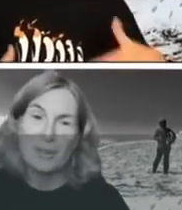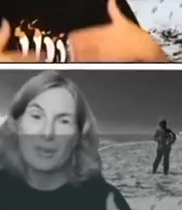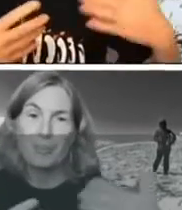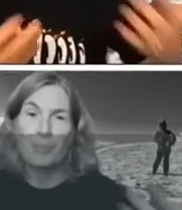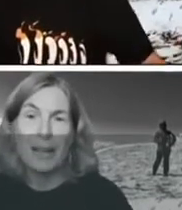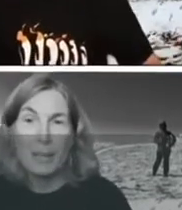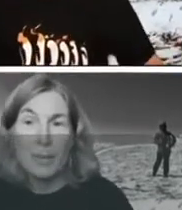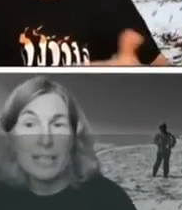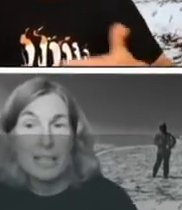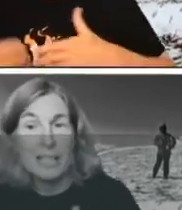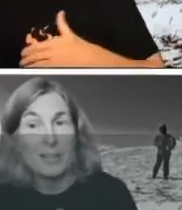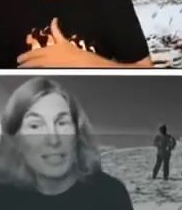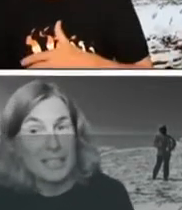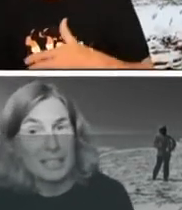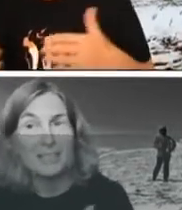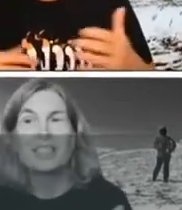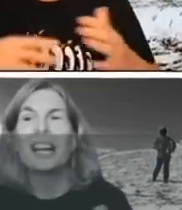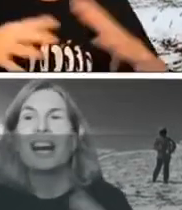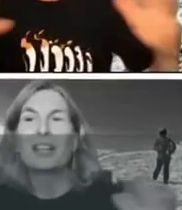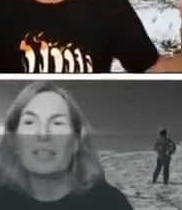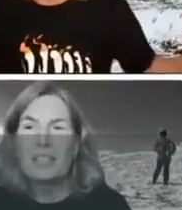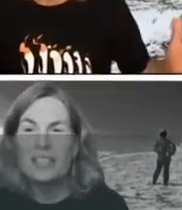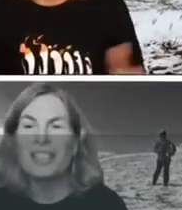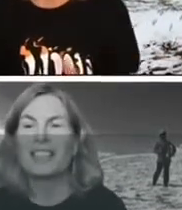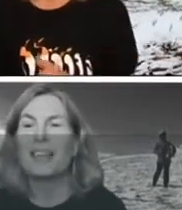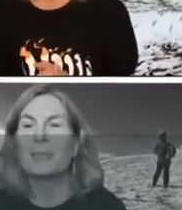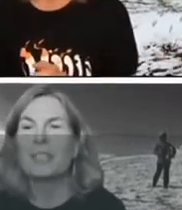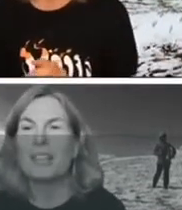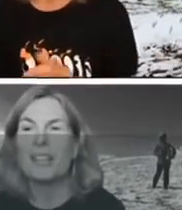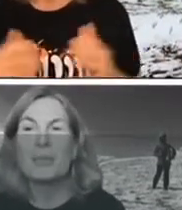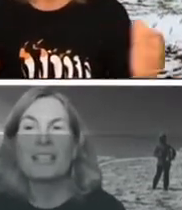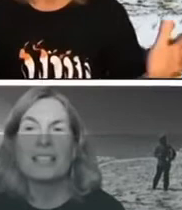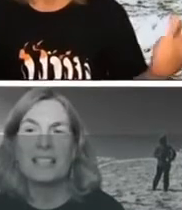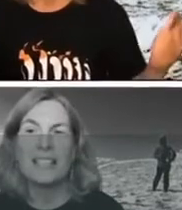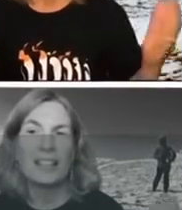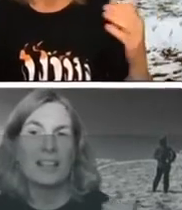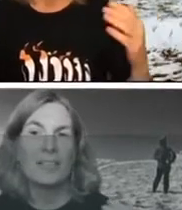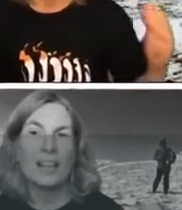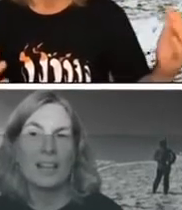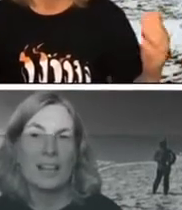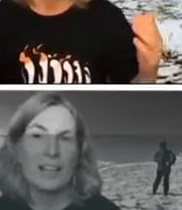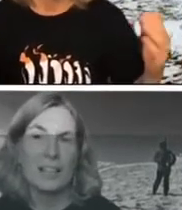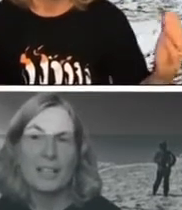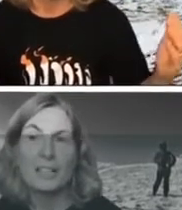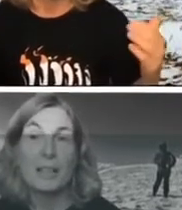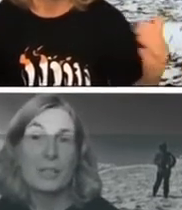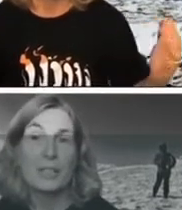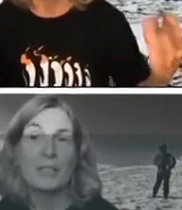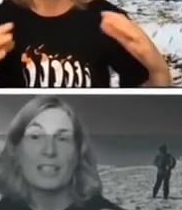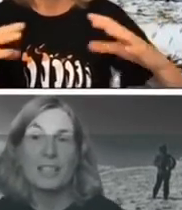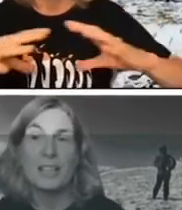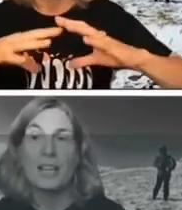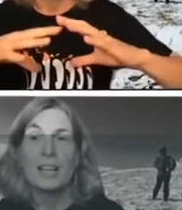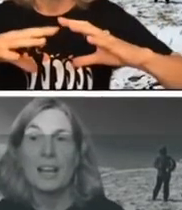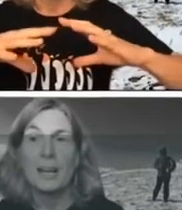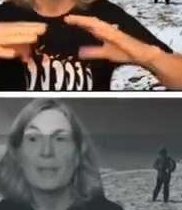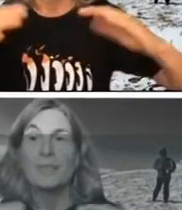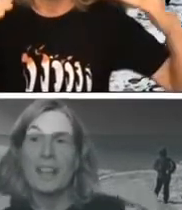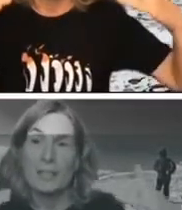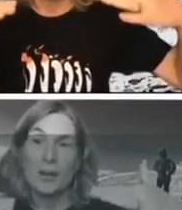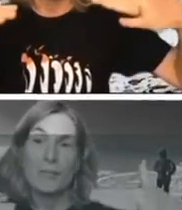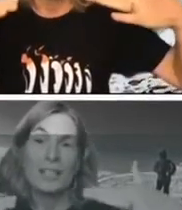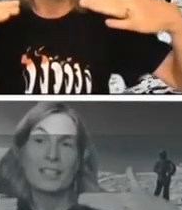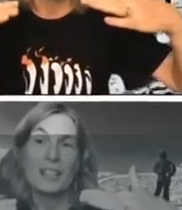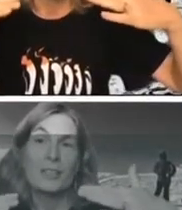que podemos ver que han ocurrido debido a este efecto del agujero de ozono que empuja esos vientos más hacia la Antártida.